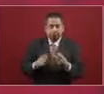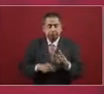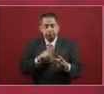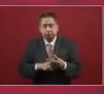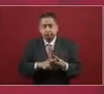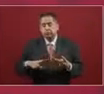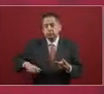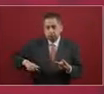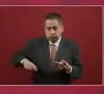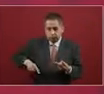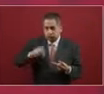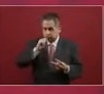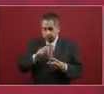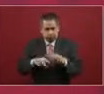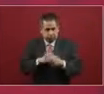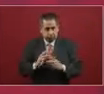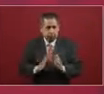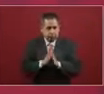el gobierno,